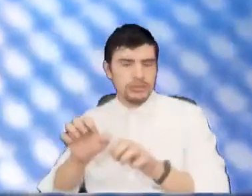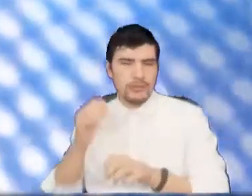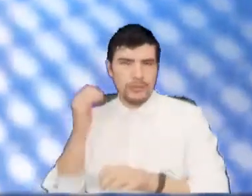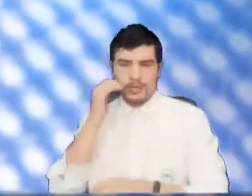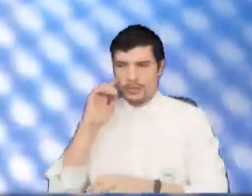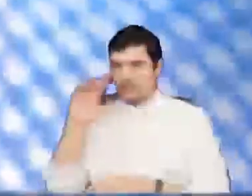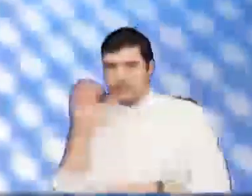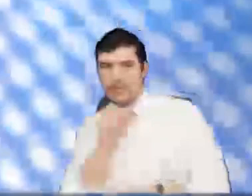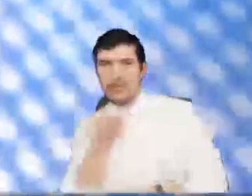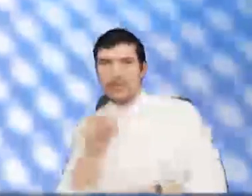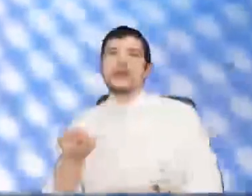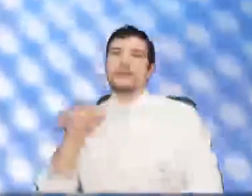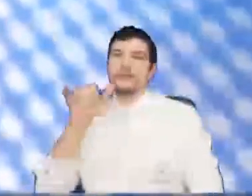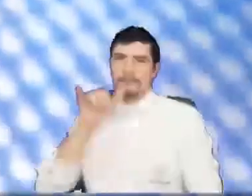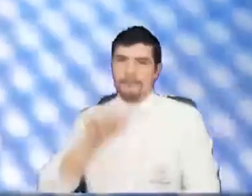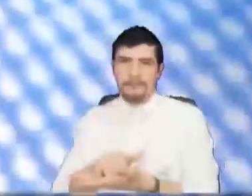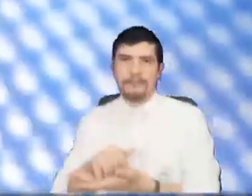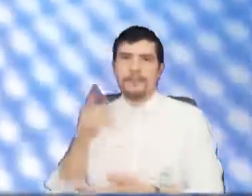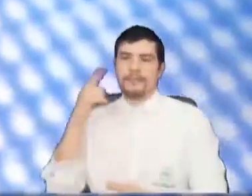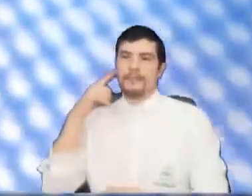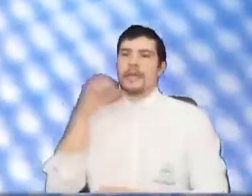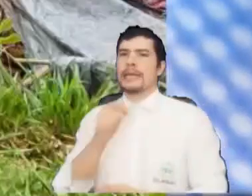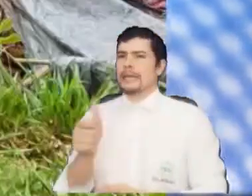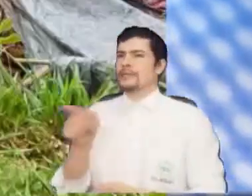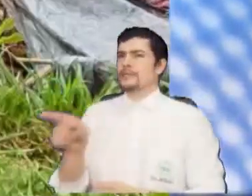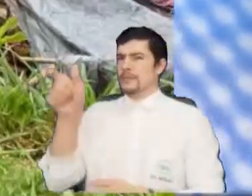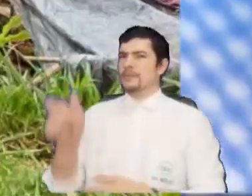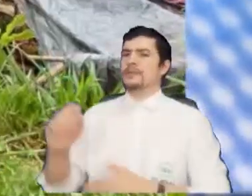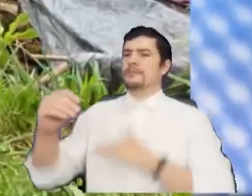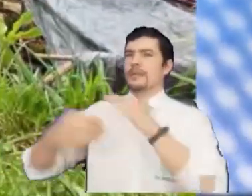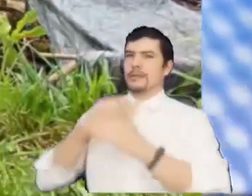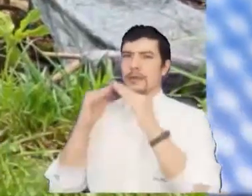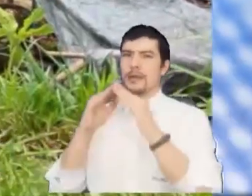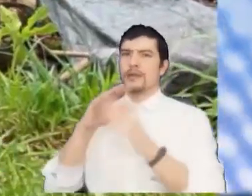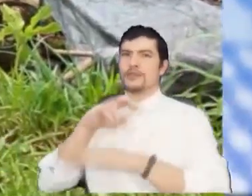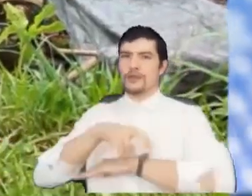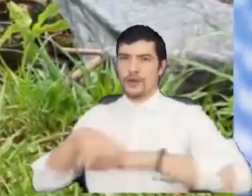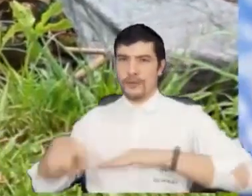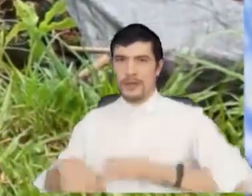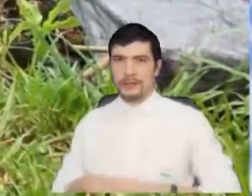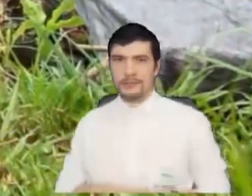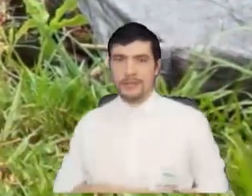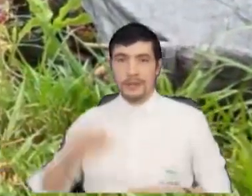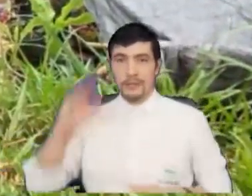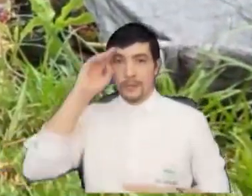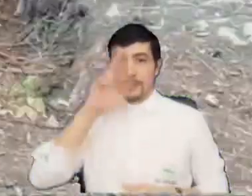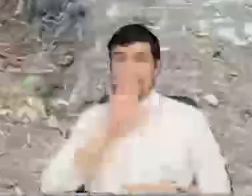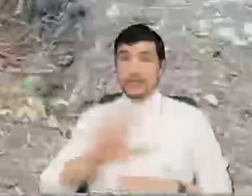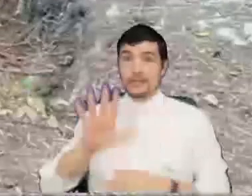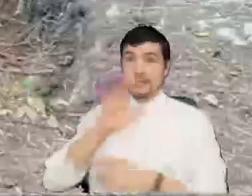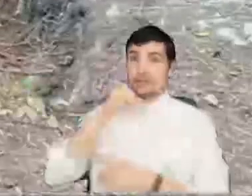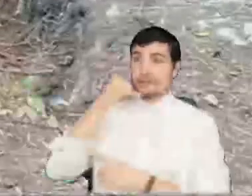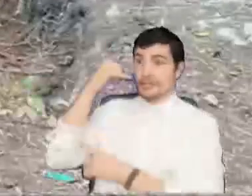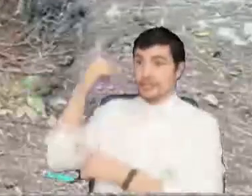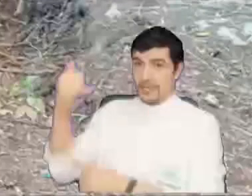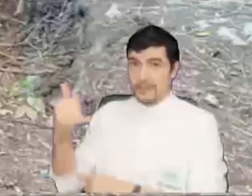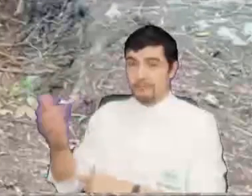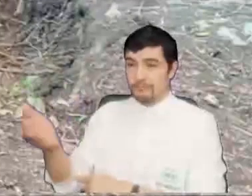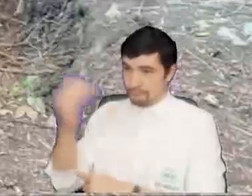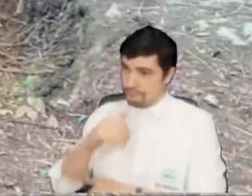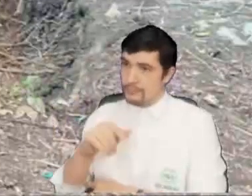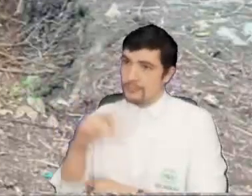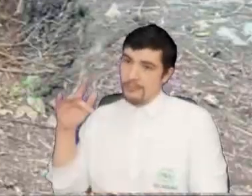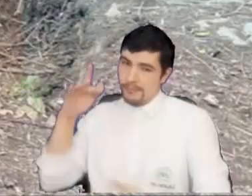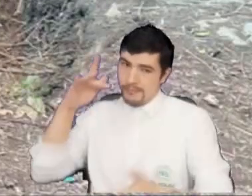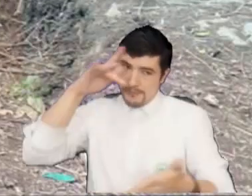lugar encontrando ranchos ya armados. Efectivamente se estaba haciendo un asentamiento ilegal en la parte baja